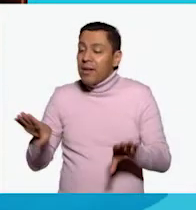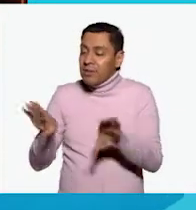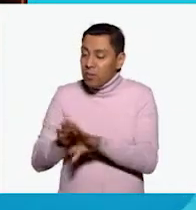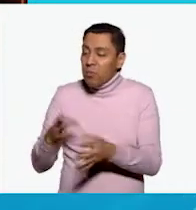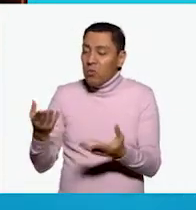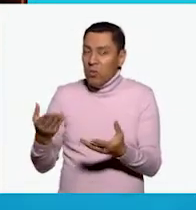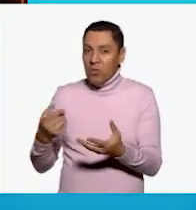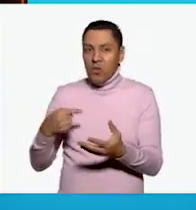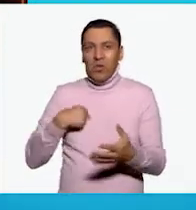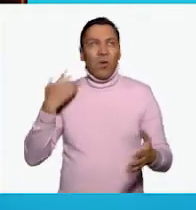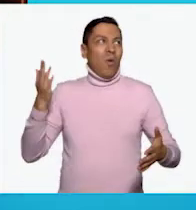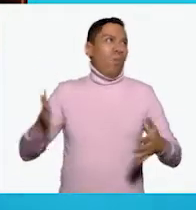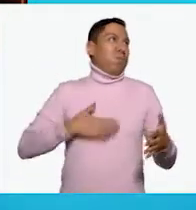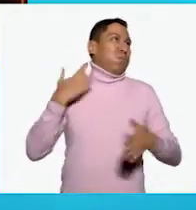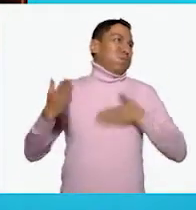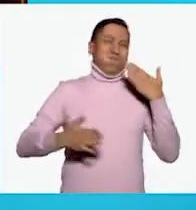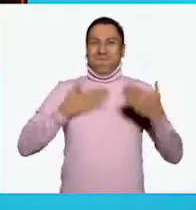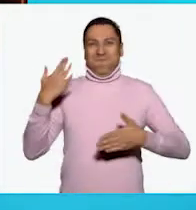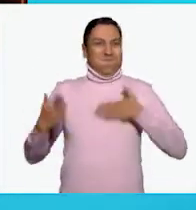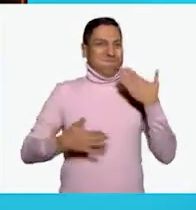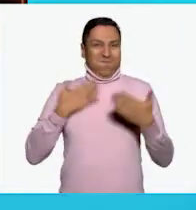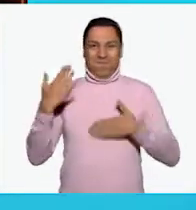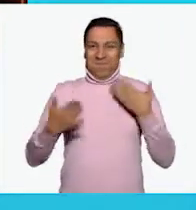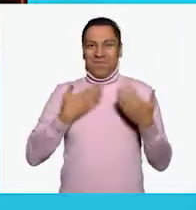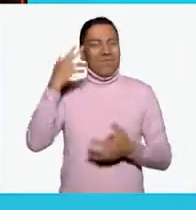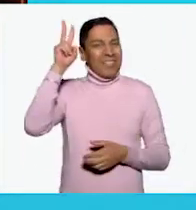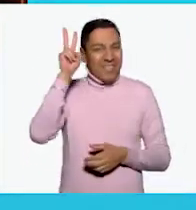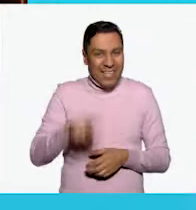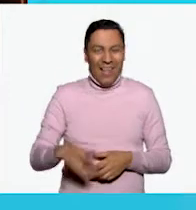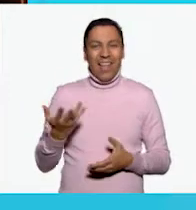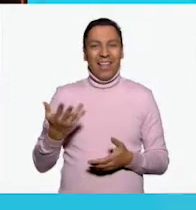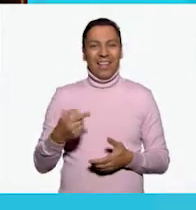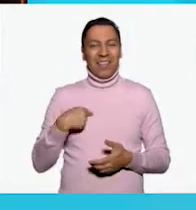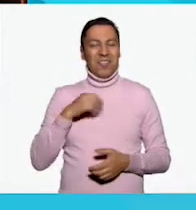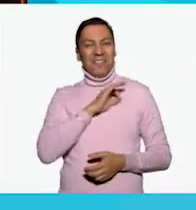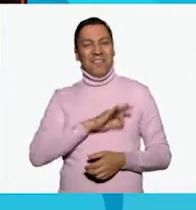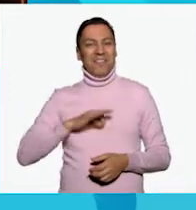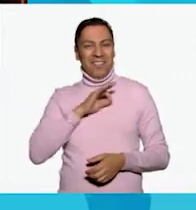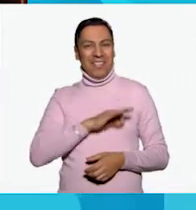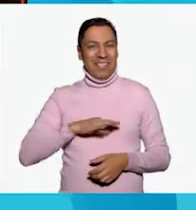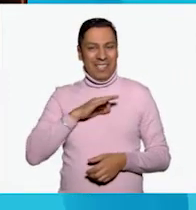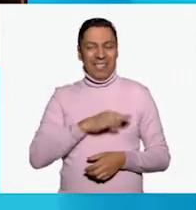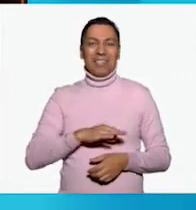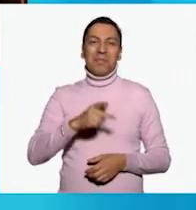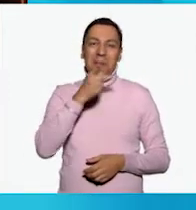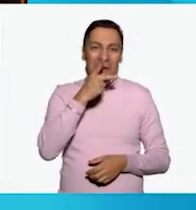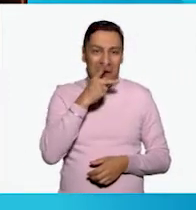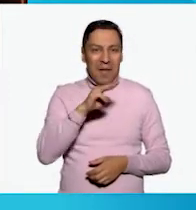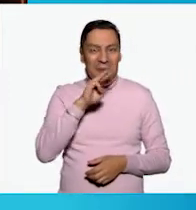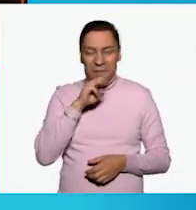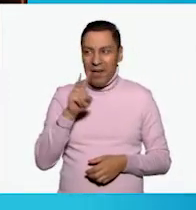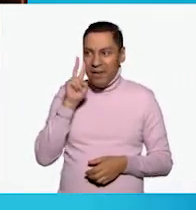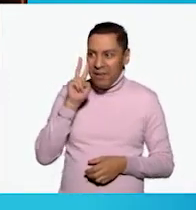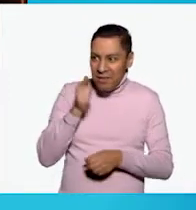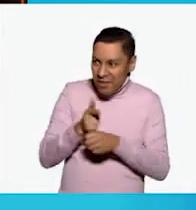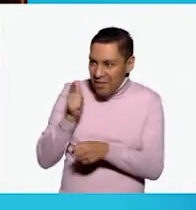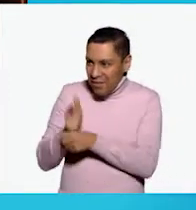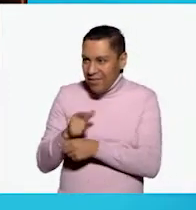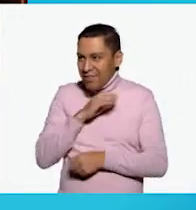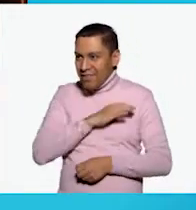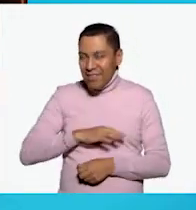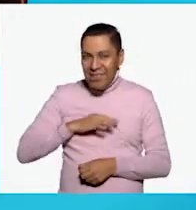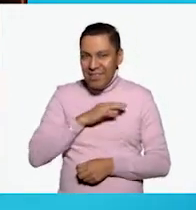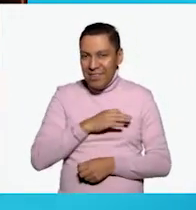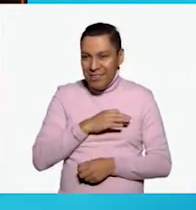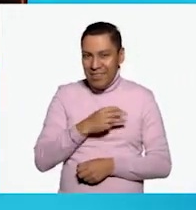estaba lleno de regocijo, de alegría. Estaba muy feliz por mi mamá, por mi papá, por mí.